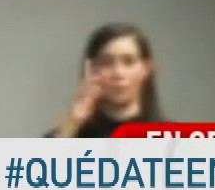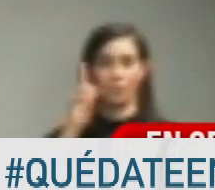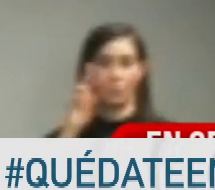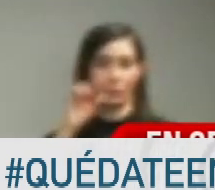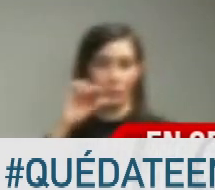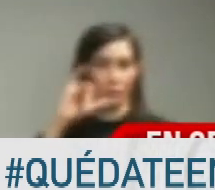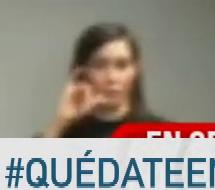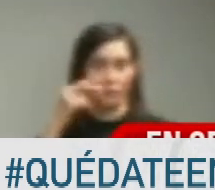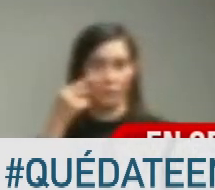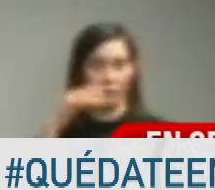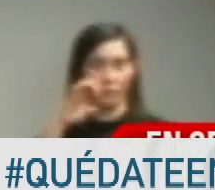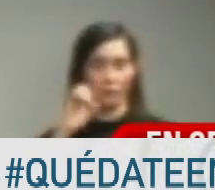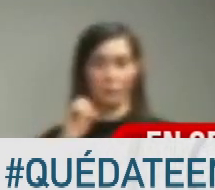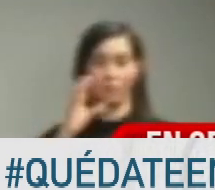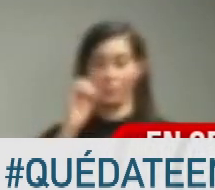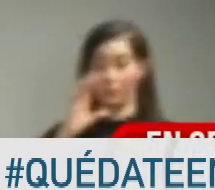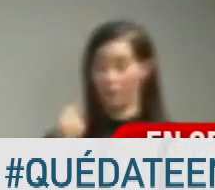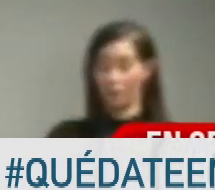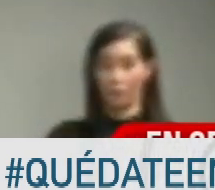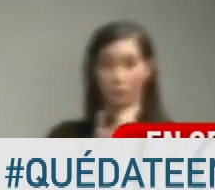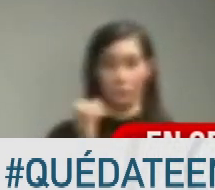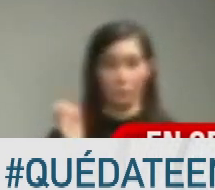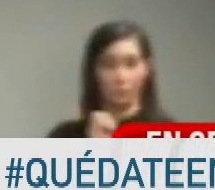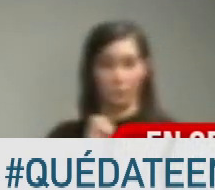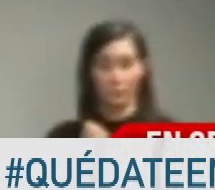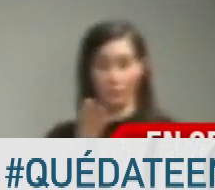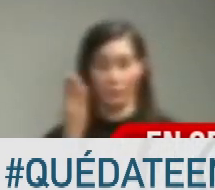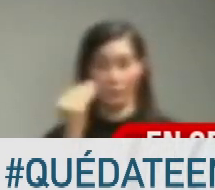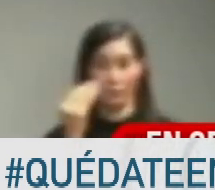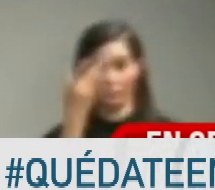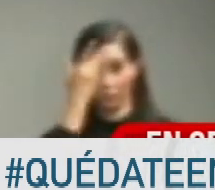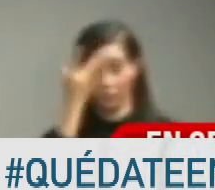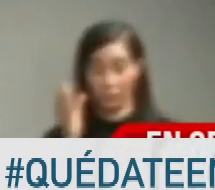nuevos, 14 acumulados,